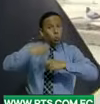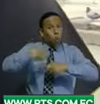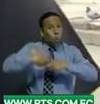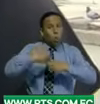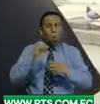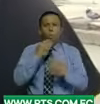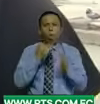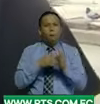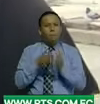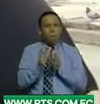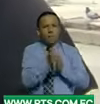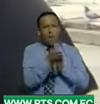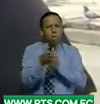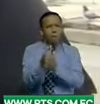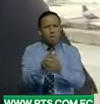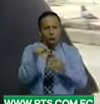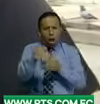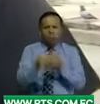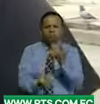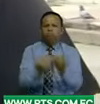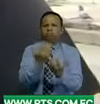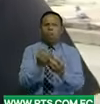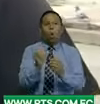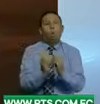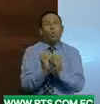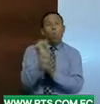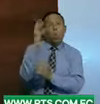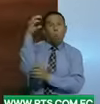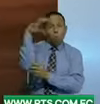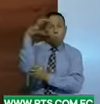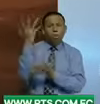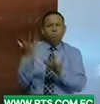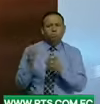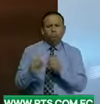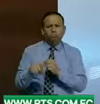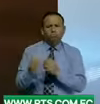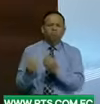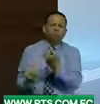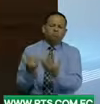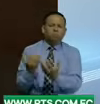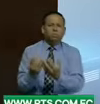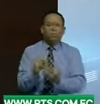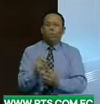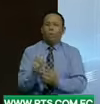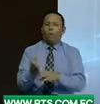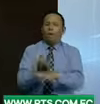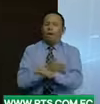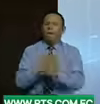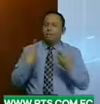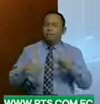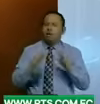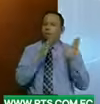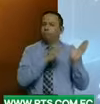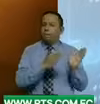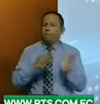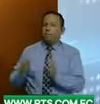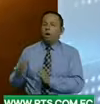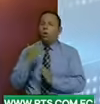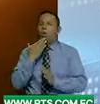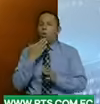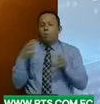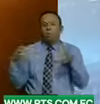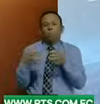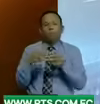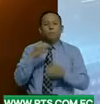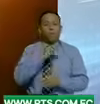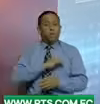de la metrovía, cerca de postes y cerca de vehículos. El Código de Ordenamiento, Autonomía y Descentralización, en conjunto